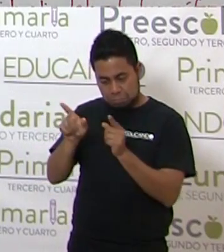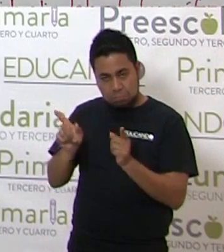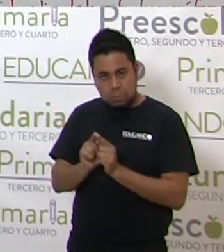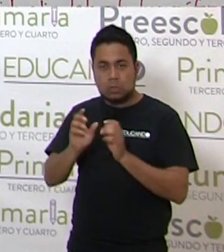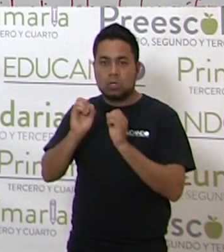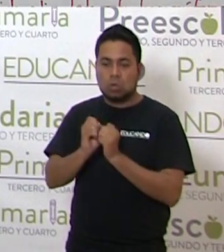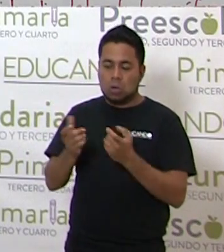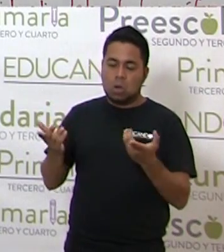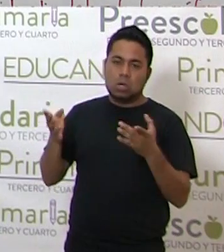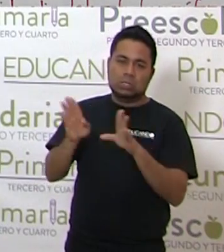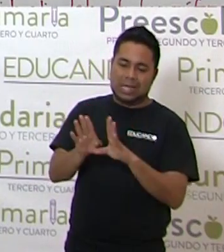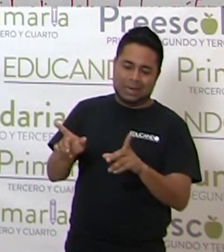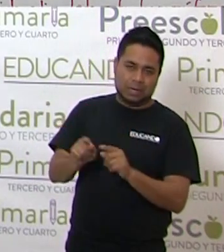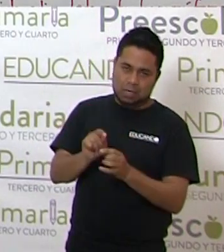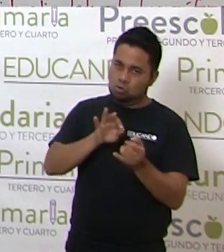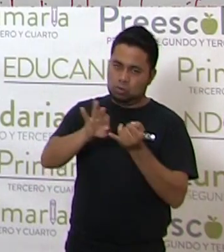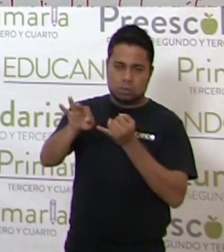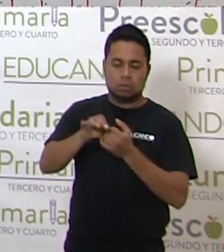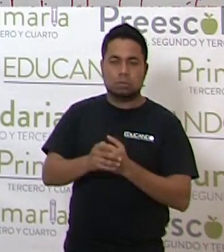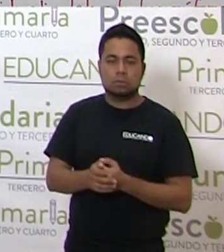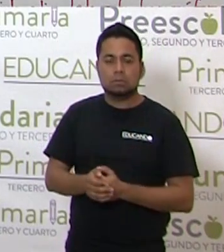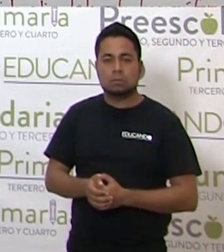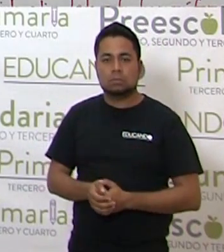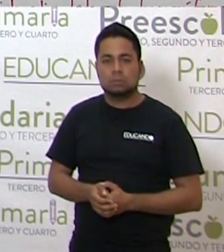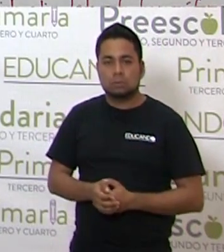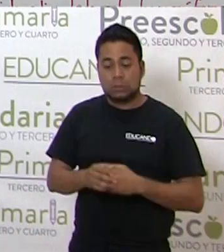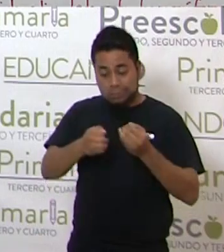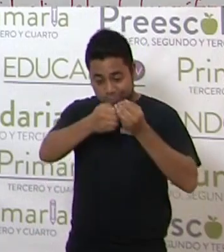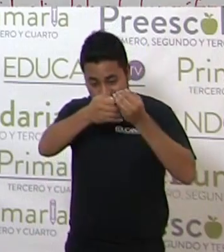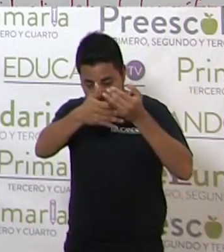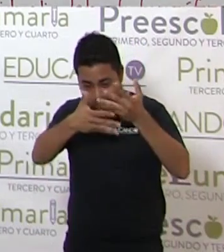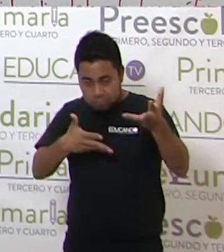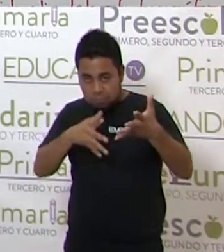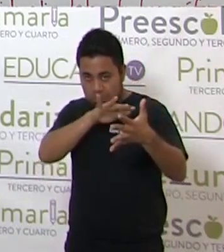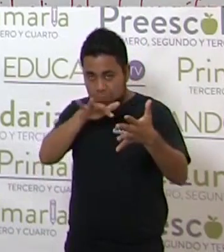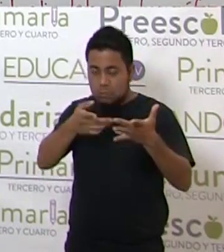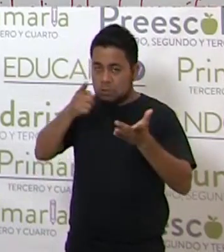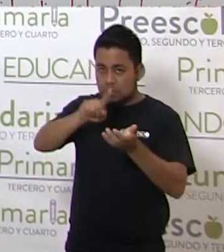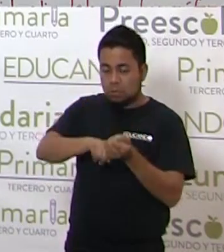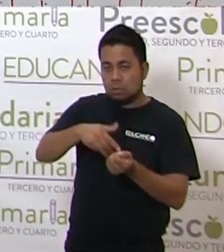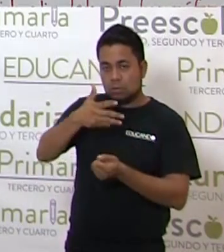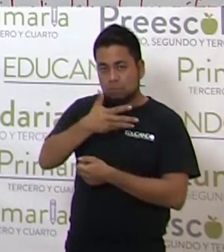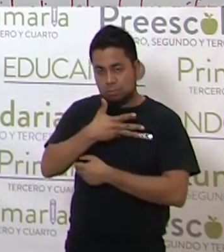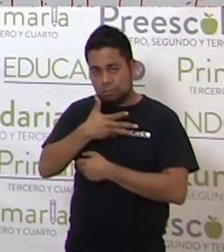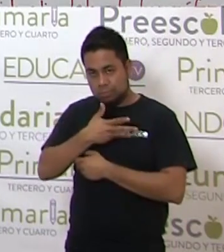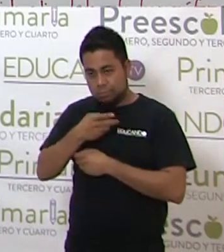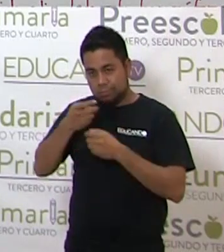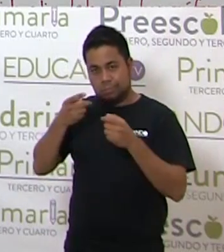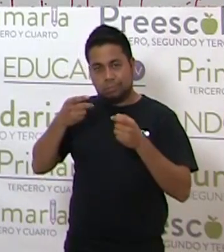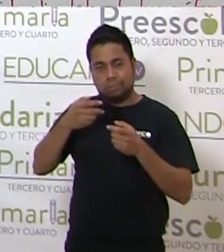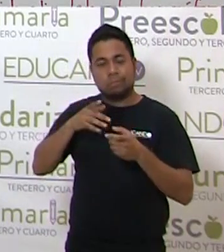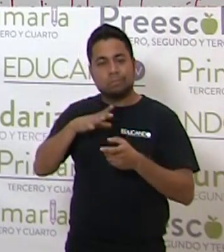un cierre. Todos los textos expositivos entonces tienen